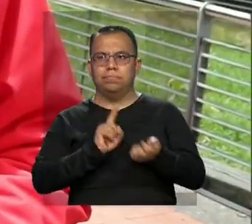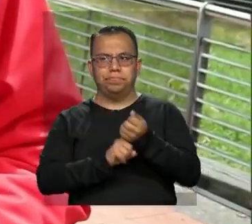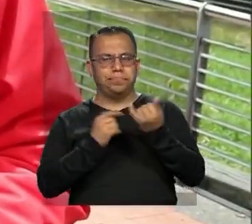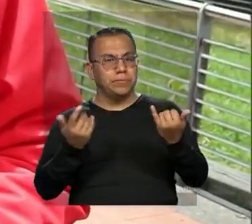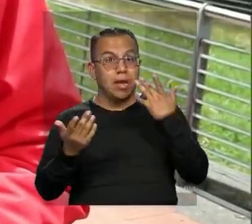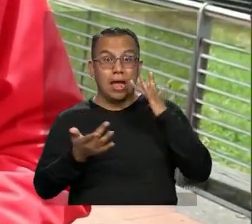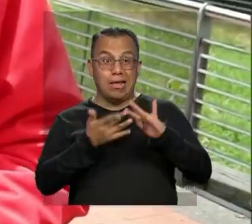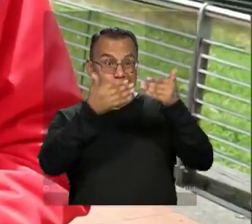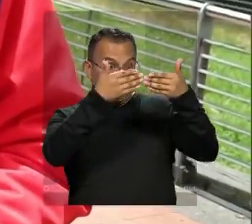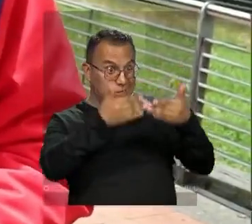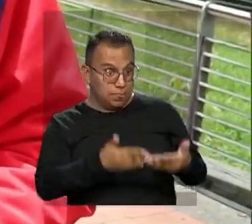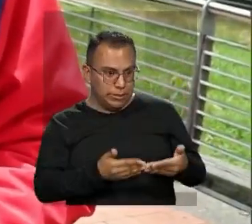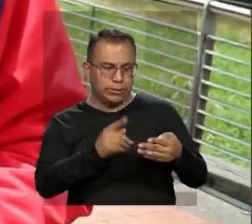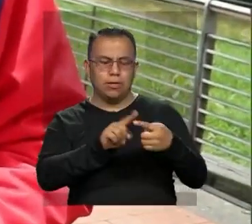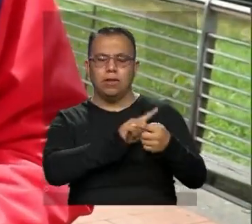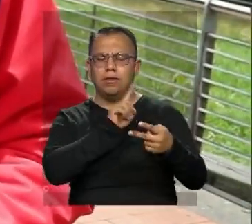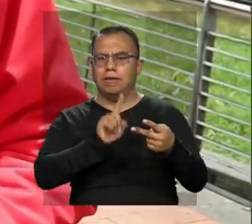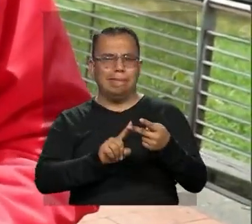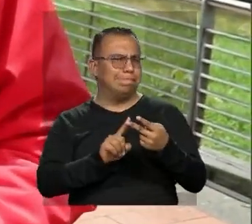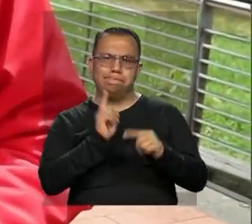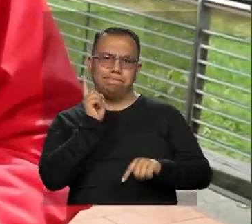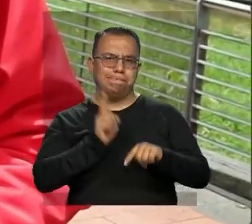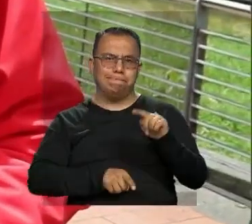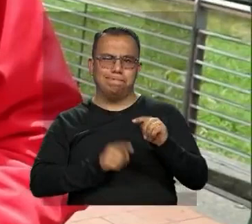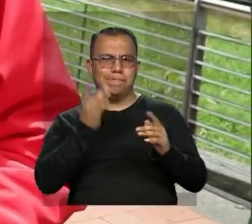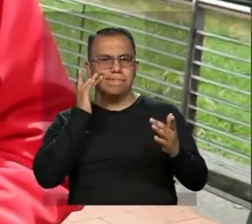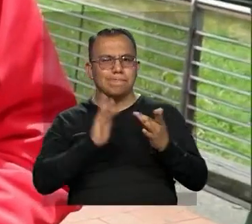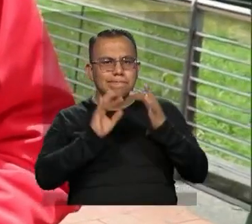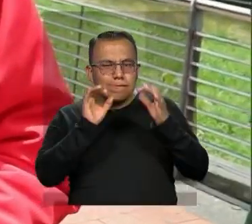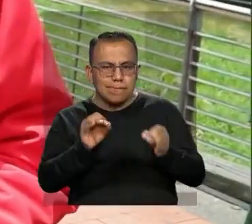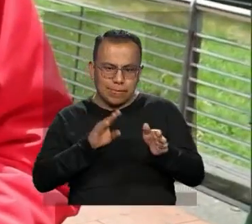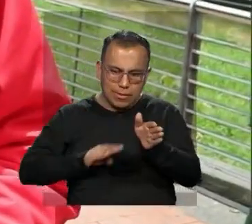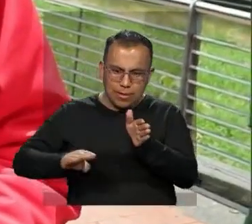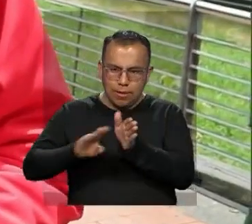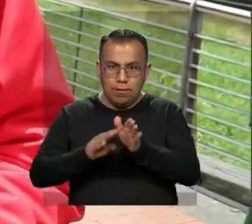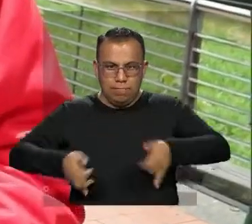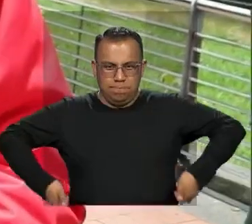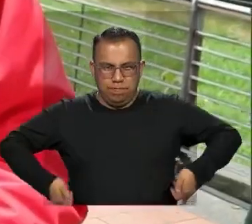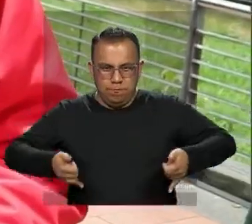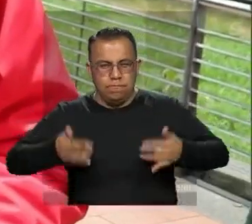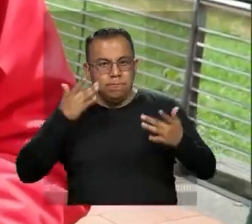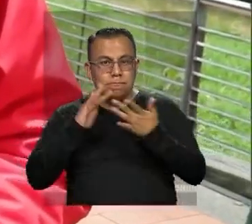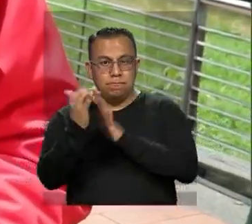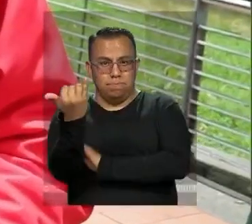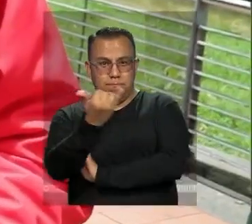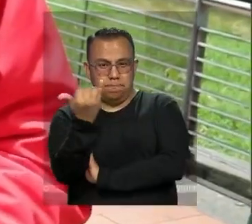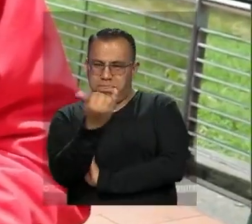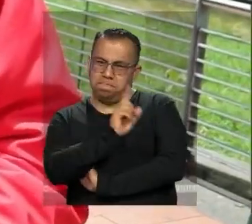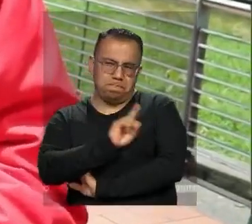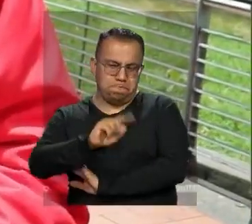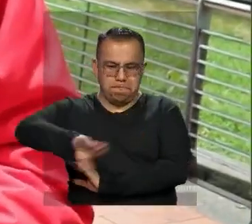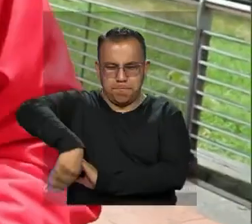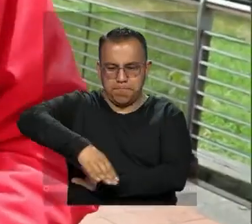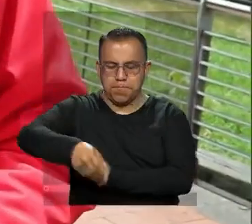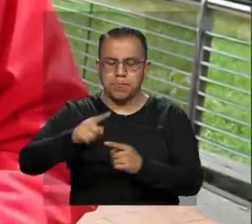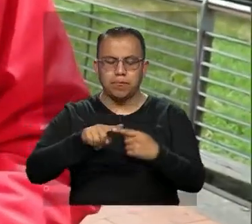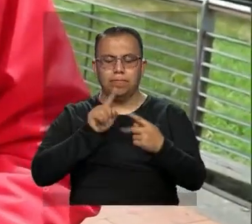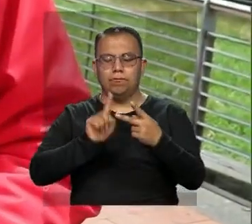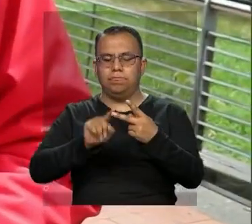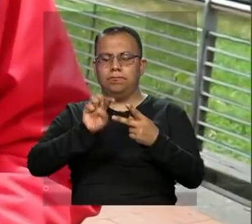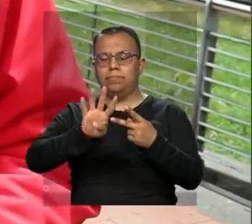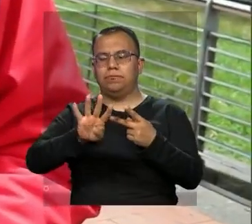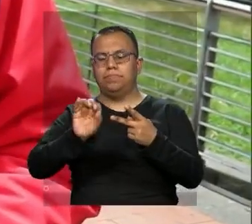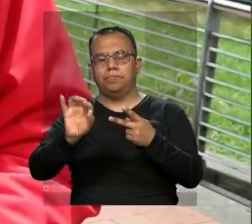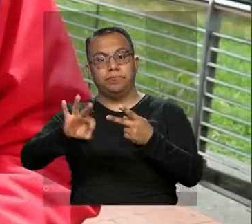alguna discapacidad no pudieron contar en los buses con una silla azul. En el 40% de